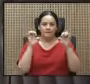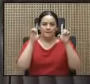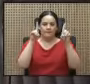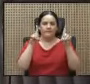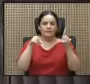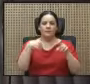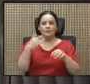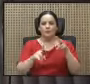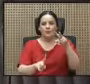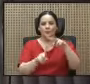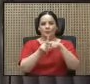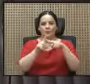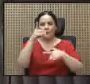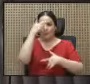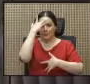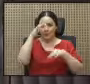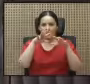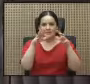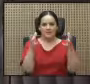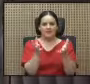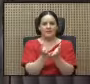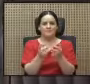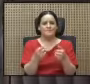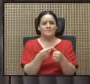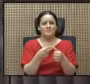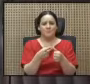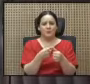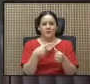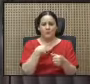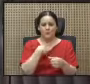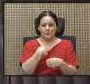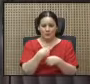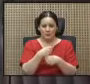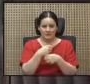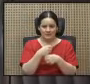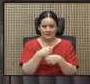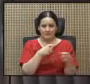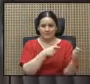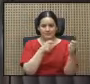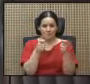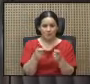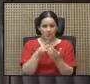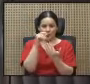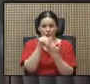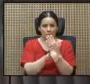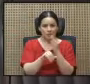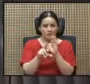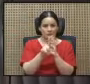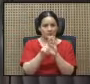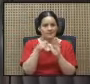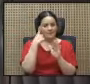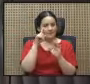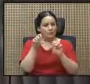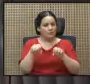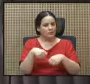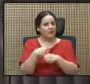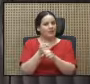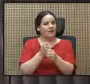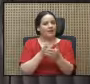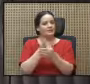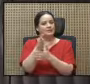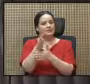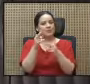la pandemia, lo primero que hice fue presentar un proyecto de ley para dar acceso universal al